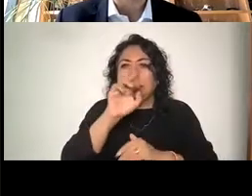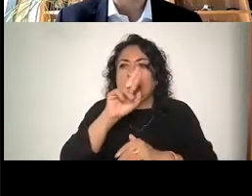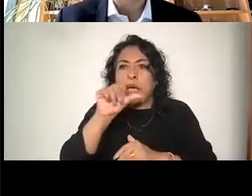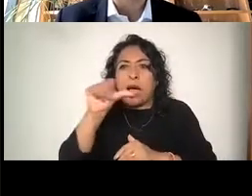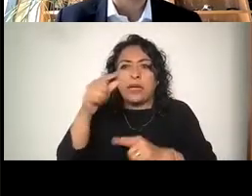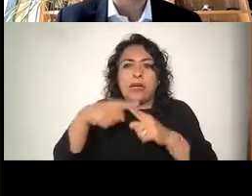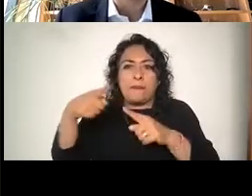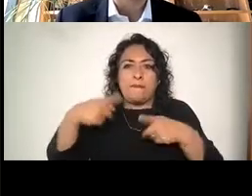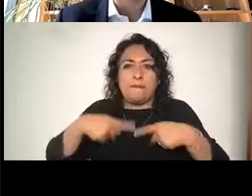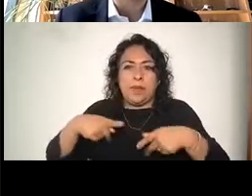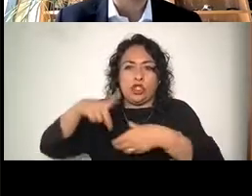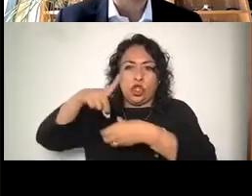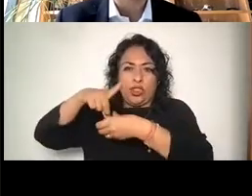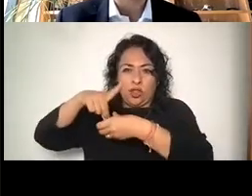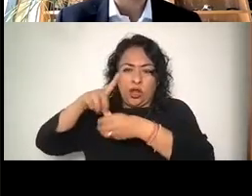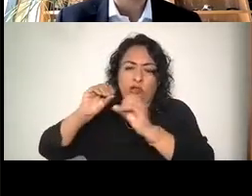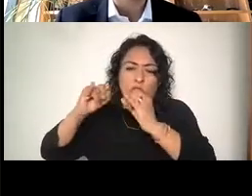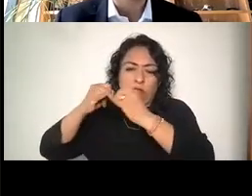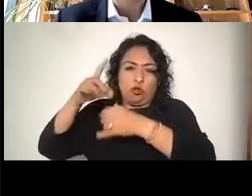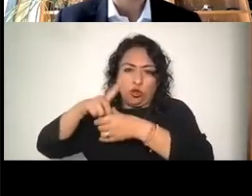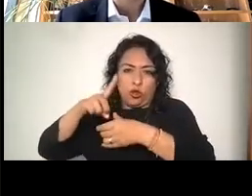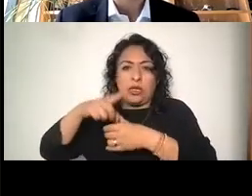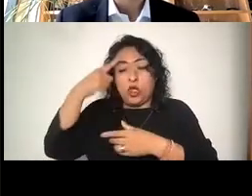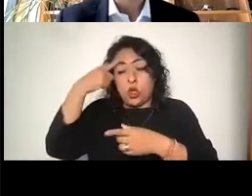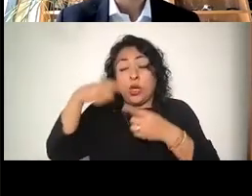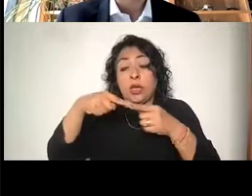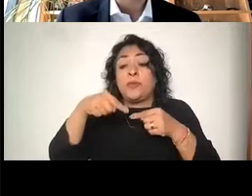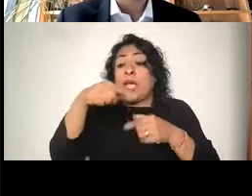muy importante que antes de que termine el año,